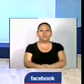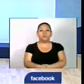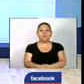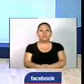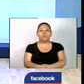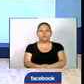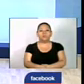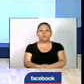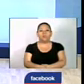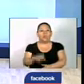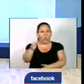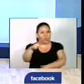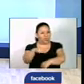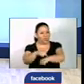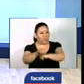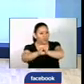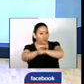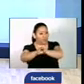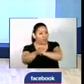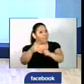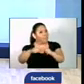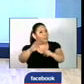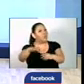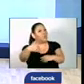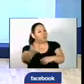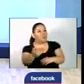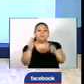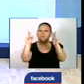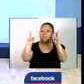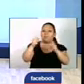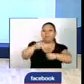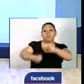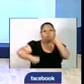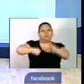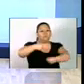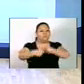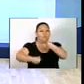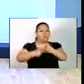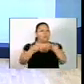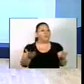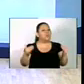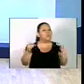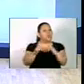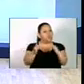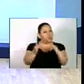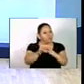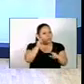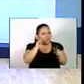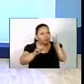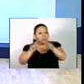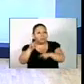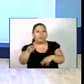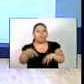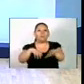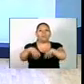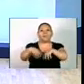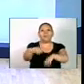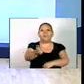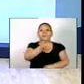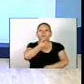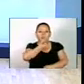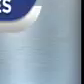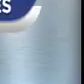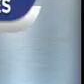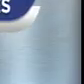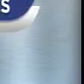bien tenemos que hacer una pequeña pausa comercial y cuando regresemos vamos a hablar de deportes y también vamos a hacer un recorrido por noticias departamentales continúe